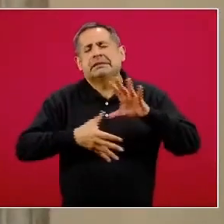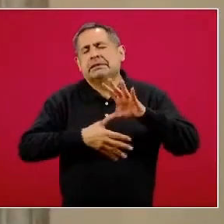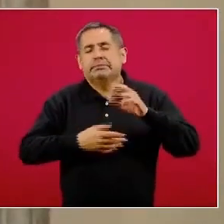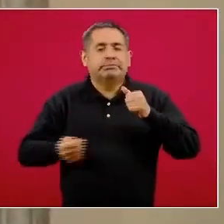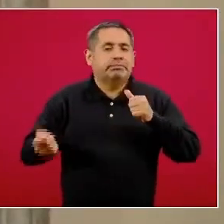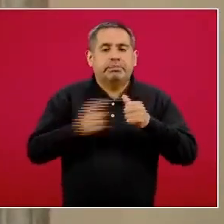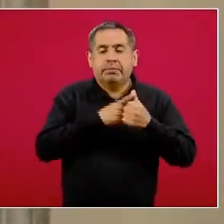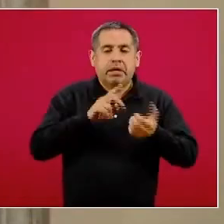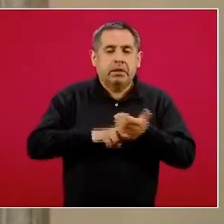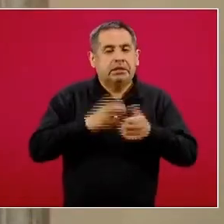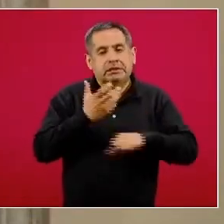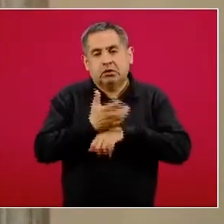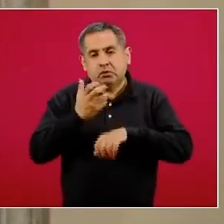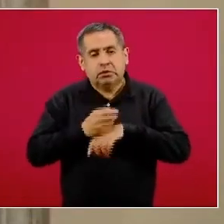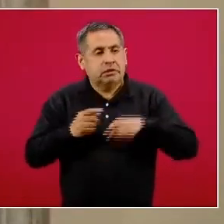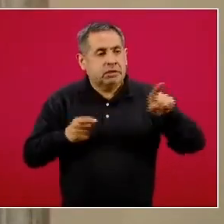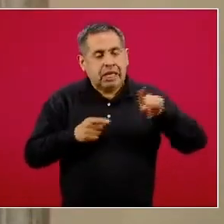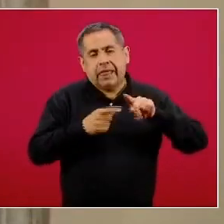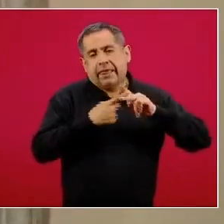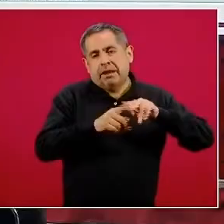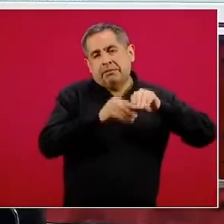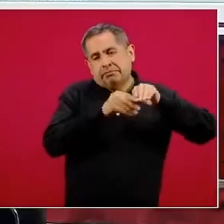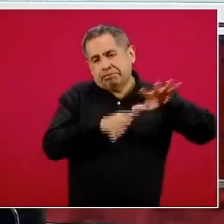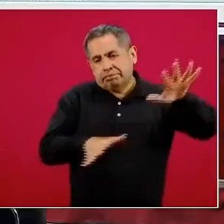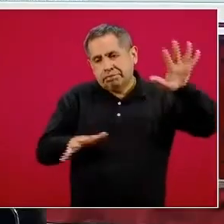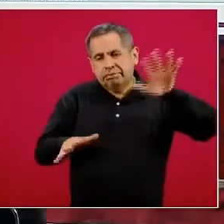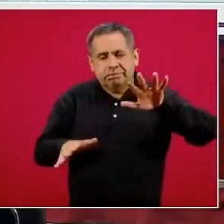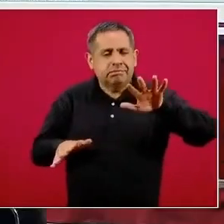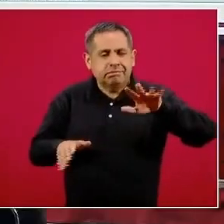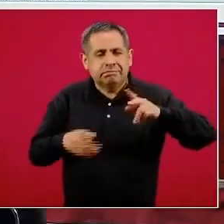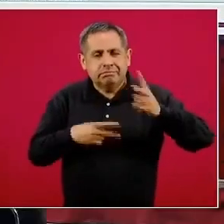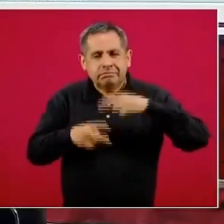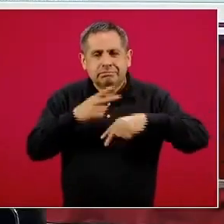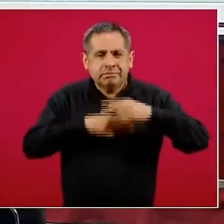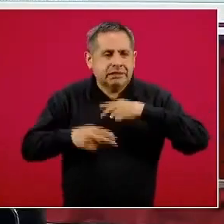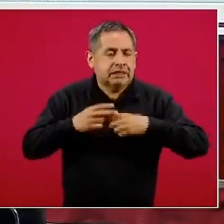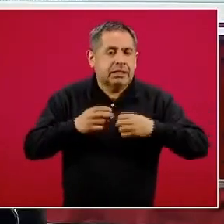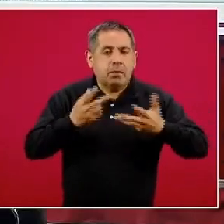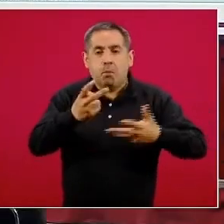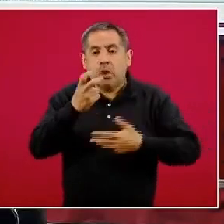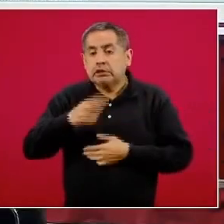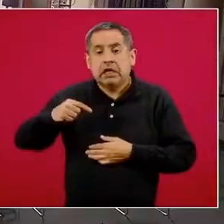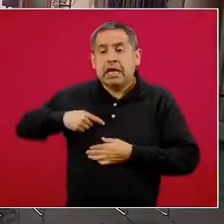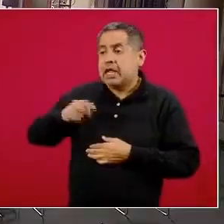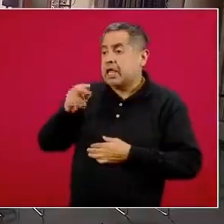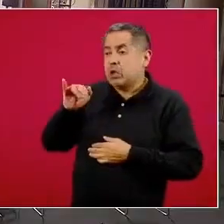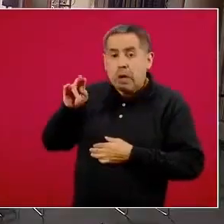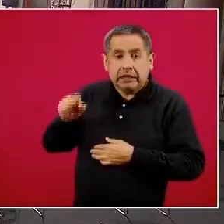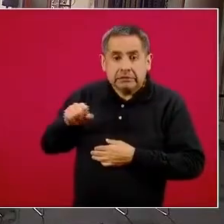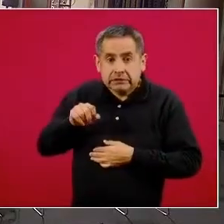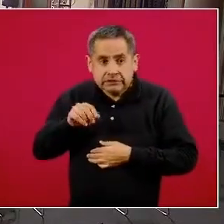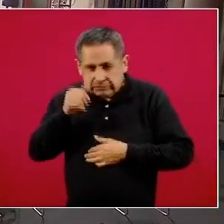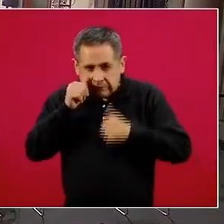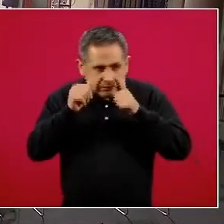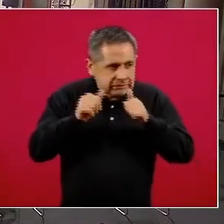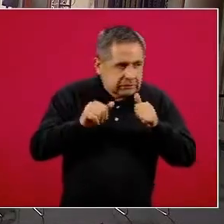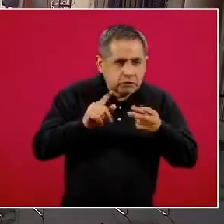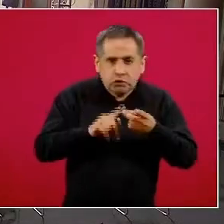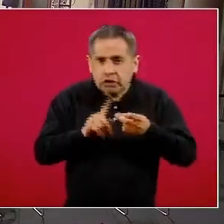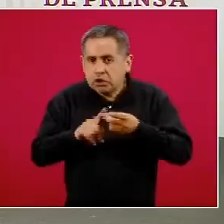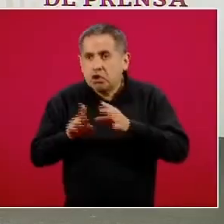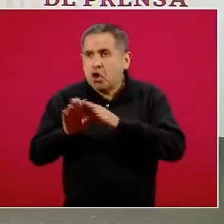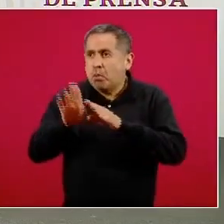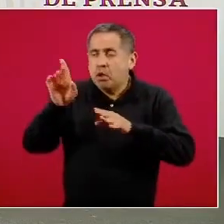en los Estados Unidos. Y esto es prácticamente lo que genera algunos de los productos que ha estado realizando y elaborando